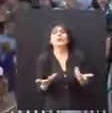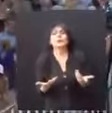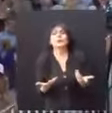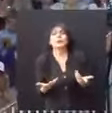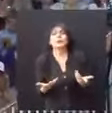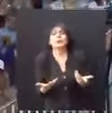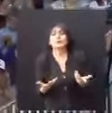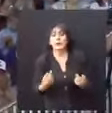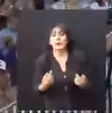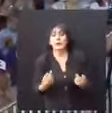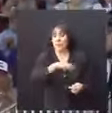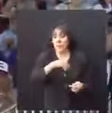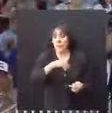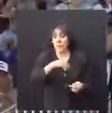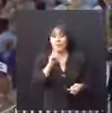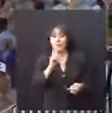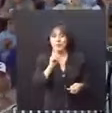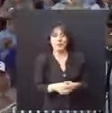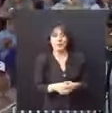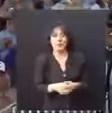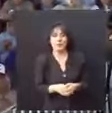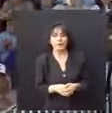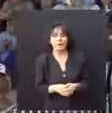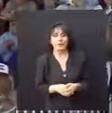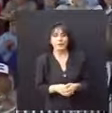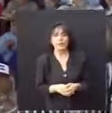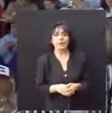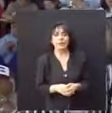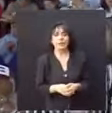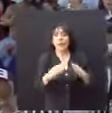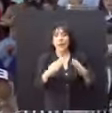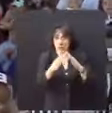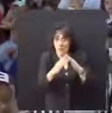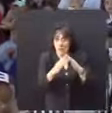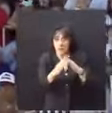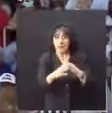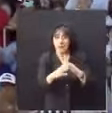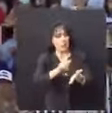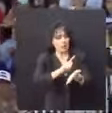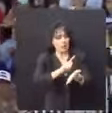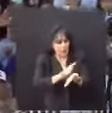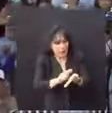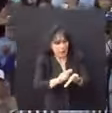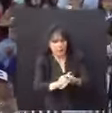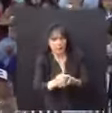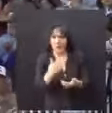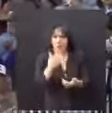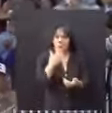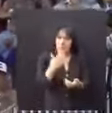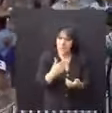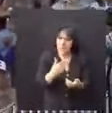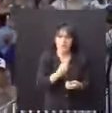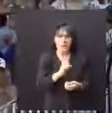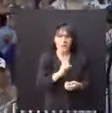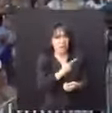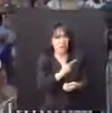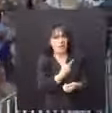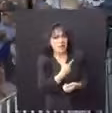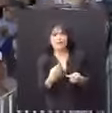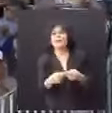¿Quiénes somos las que siempre tenemos el hogar limpio, en buen estado?